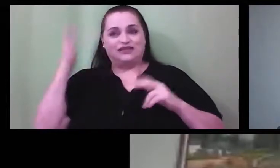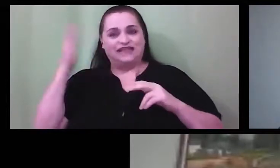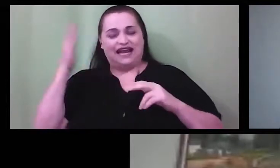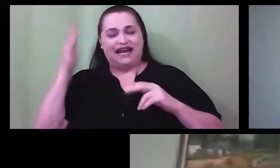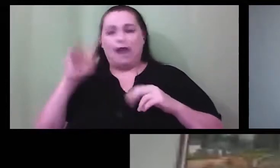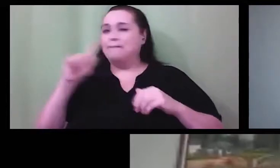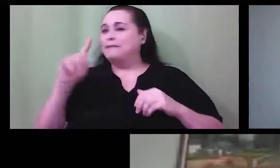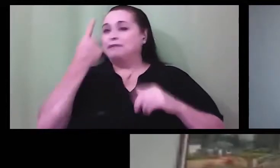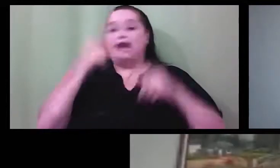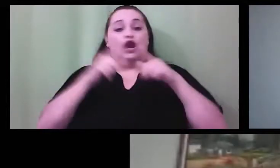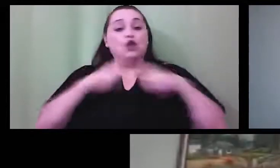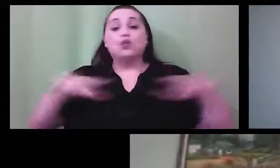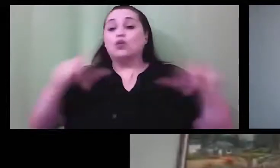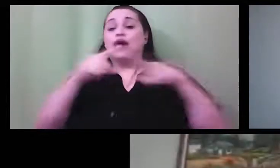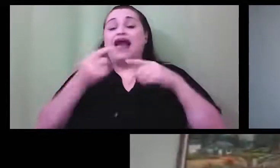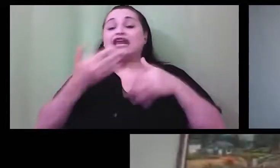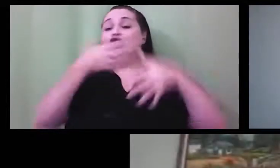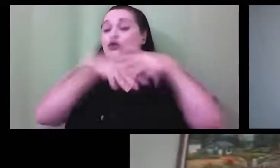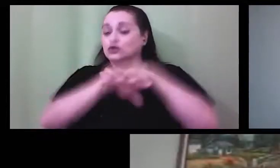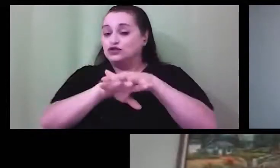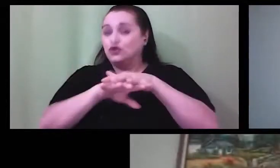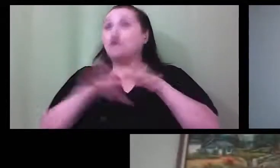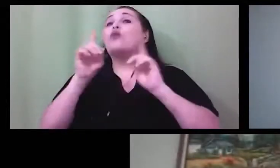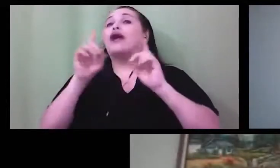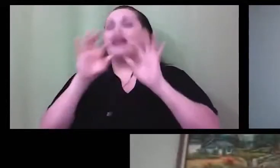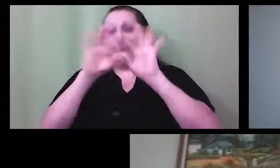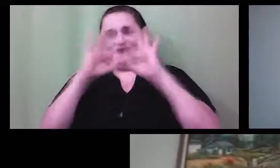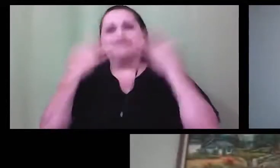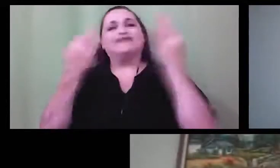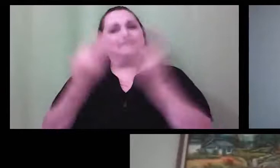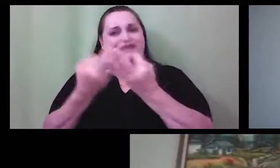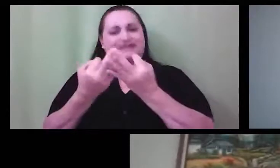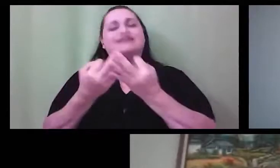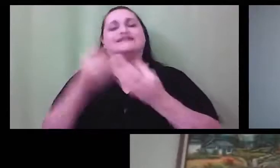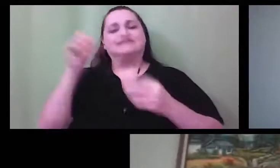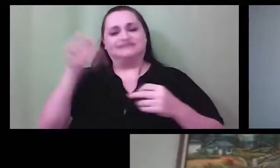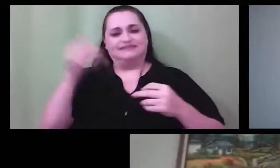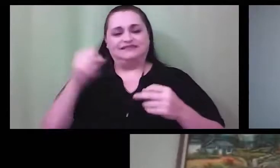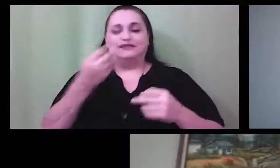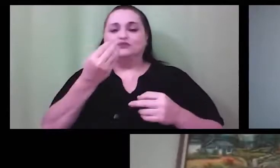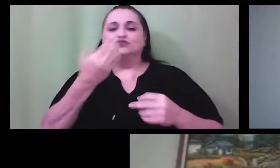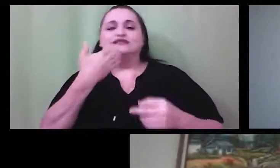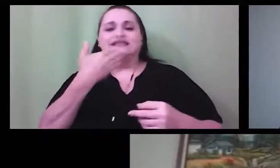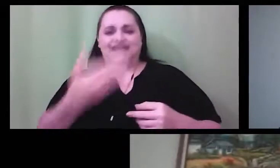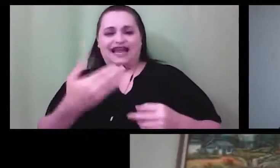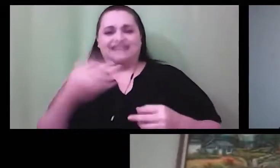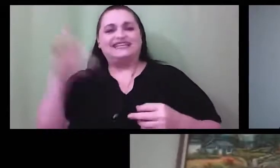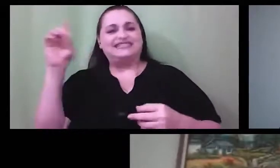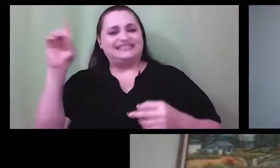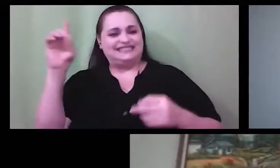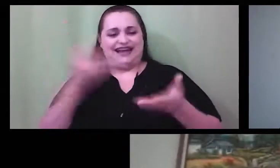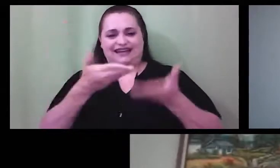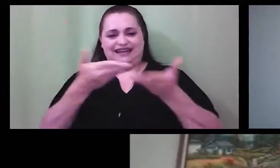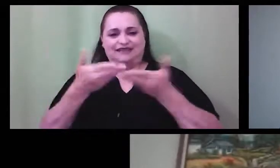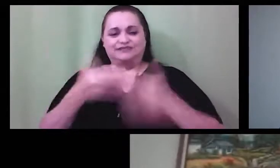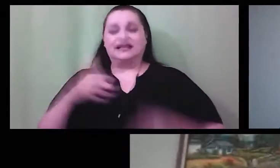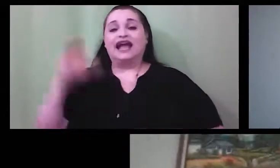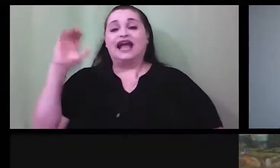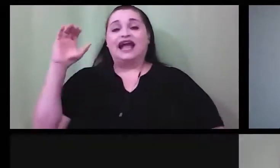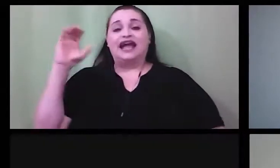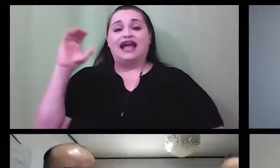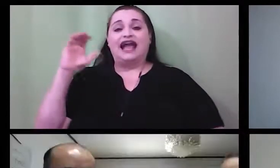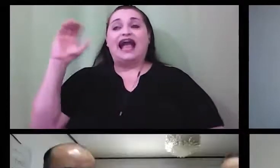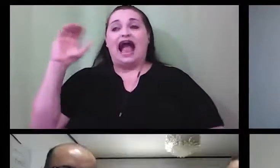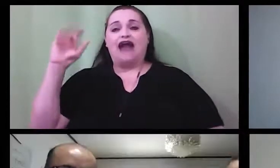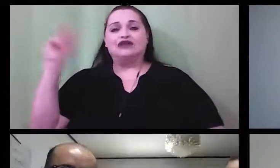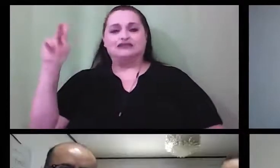primer lugar de inclusión definitivamente es la familia. Ujú. Muchas gracias, Dixiana. Con gusto. Carlos y